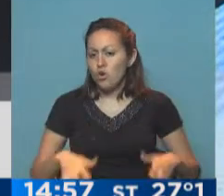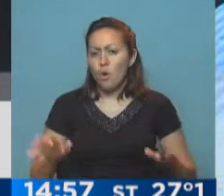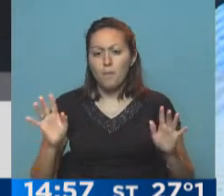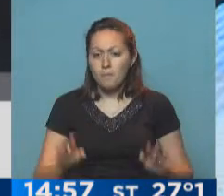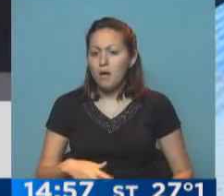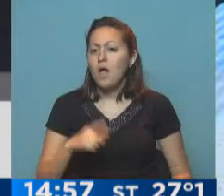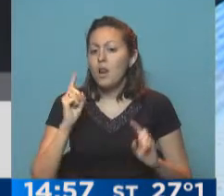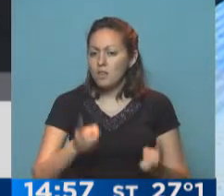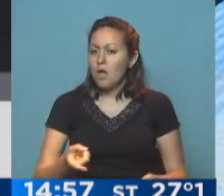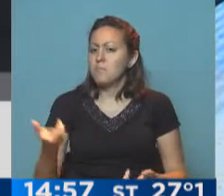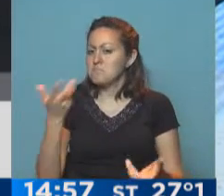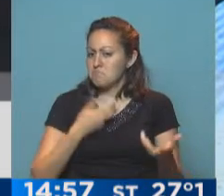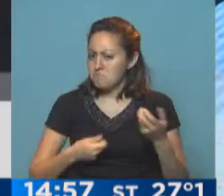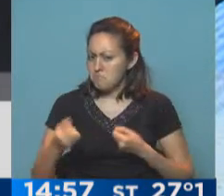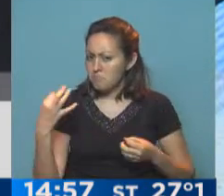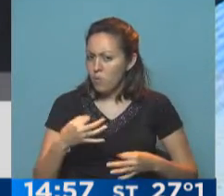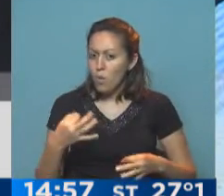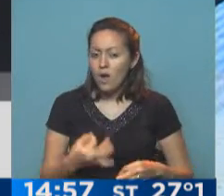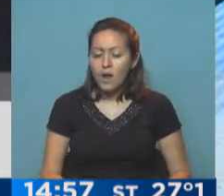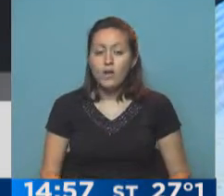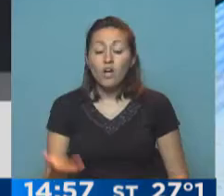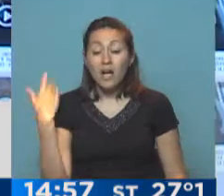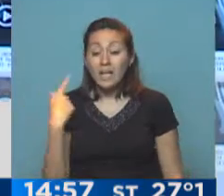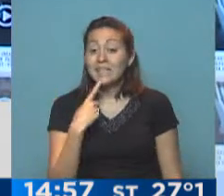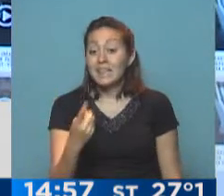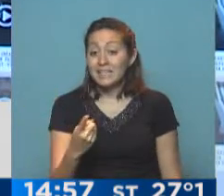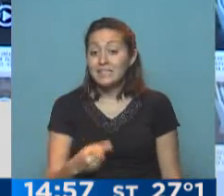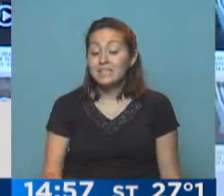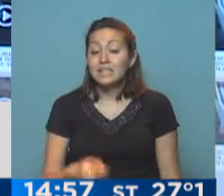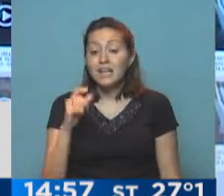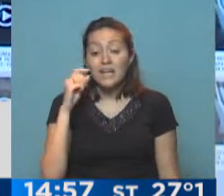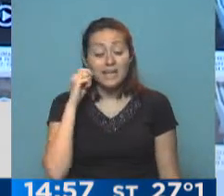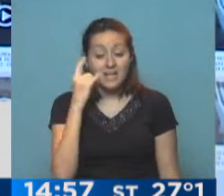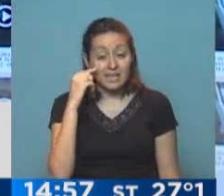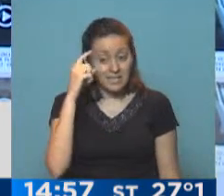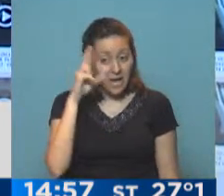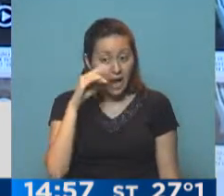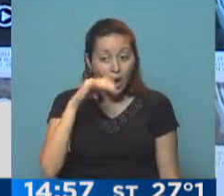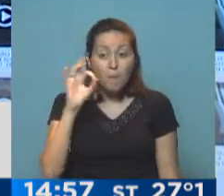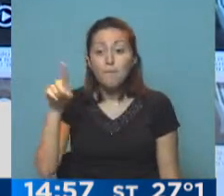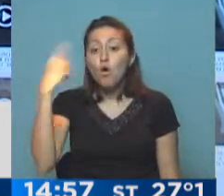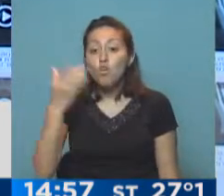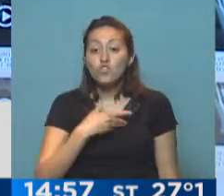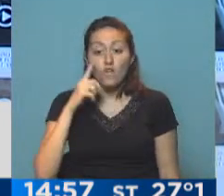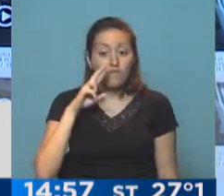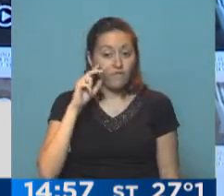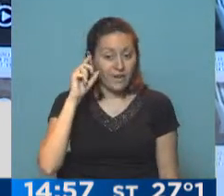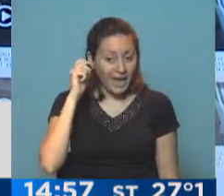total generosidad. Yo se lo decía tanto a Guillermo Dietrich como ayer a Rogelio Frigerio.